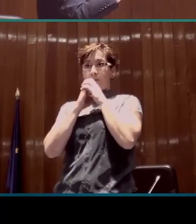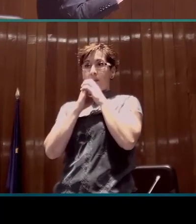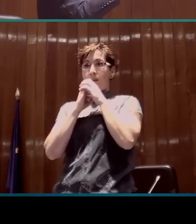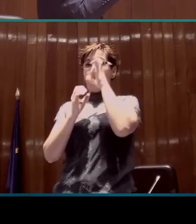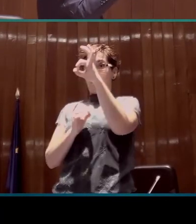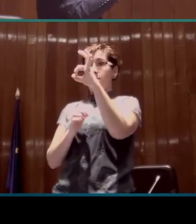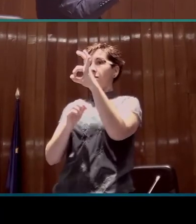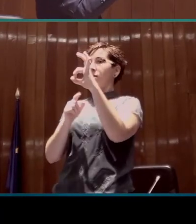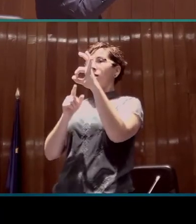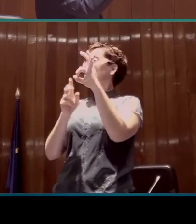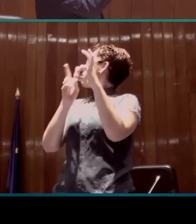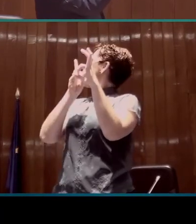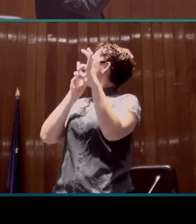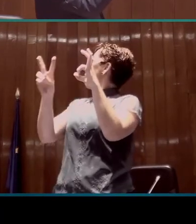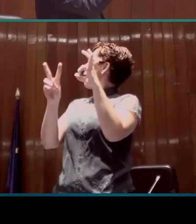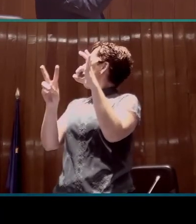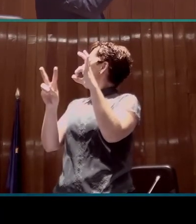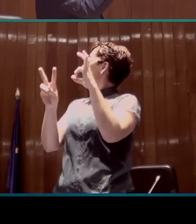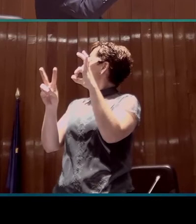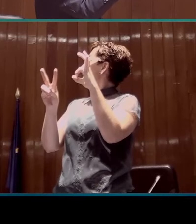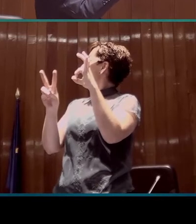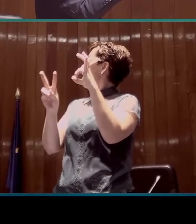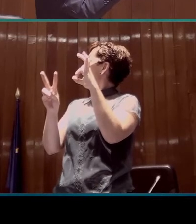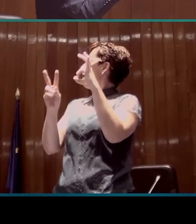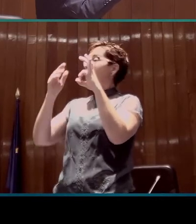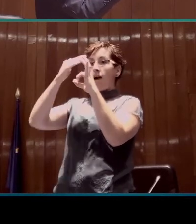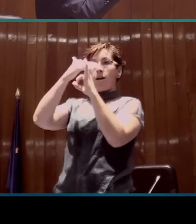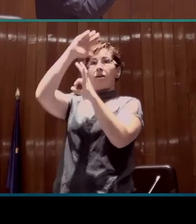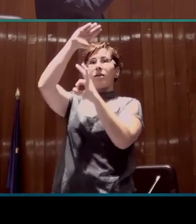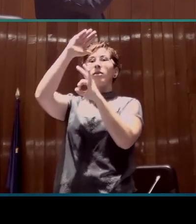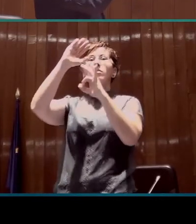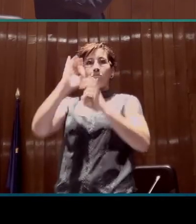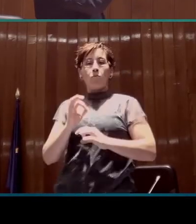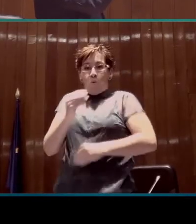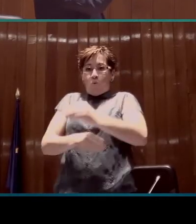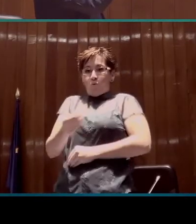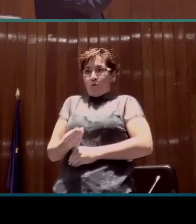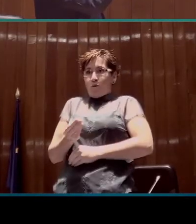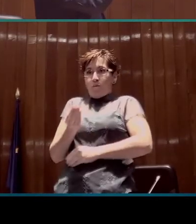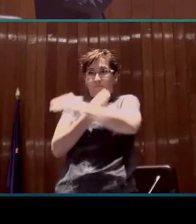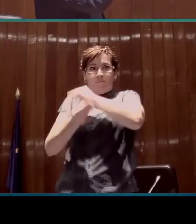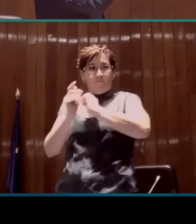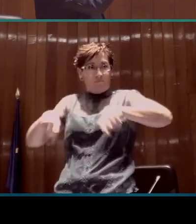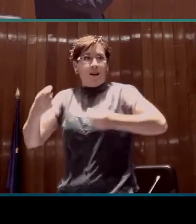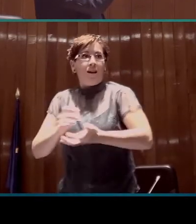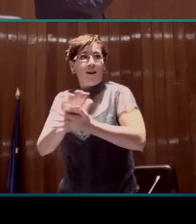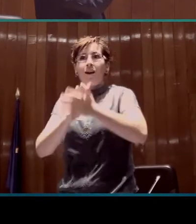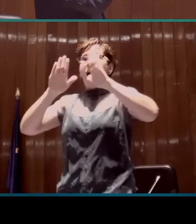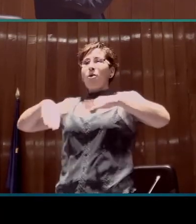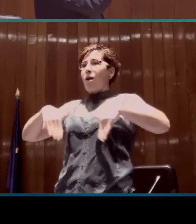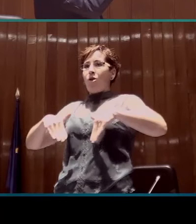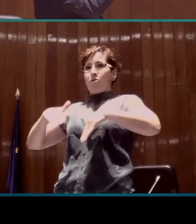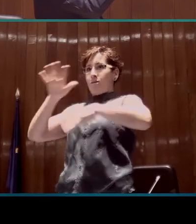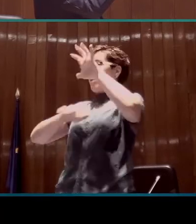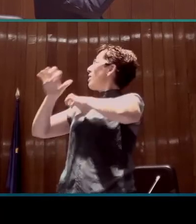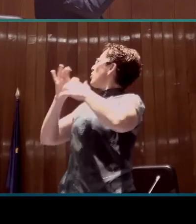que en los signos apenas ocurre nada. Aquí están los nativos, aquí están los no nativos y lo que vemos es que hay unas diferencias